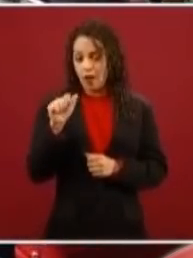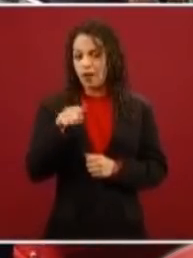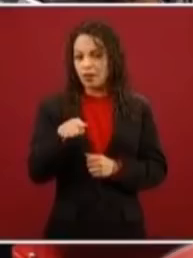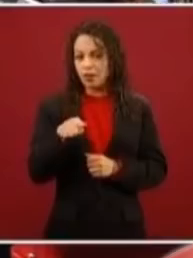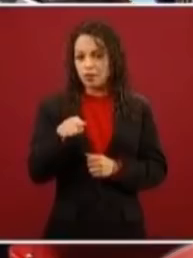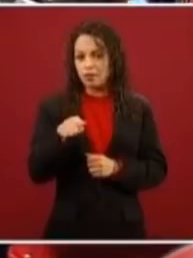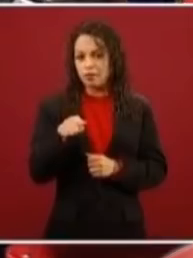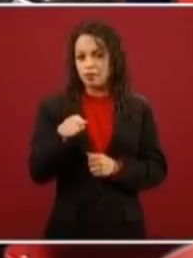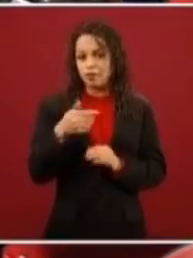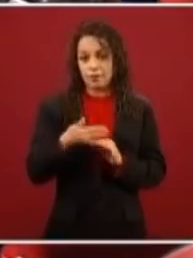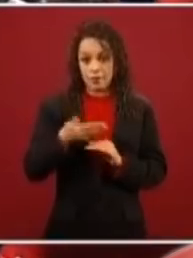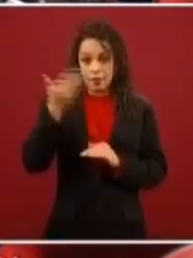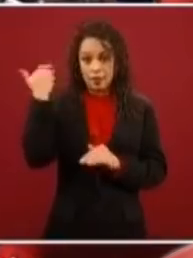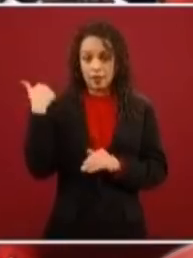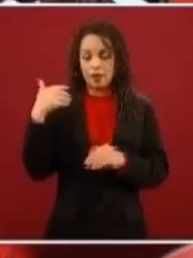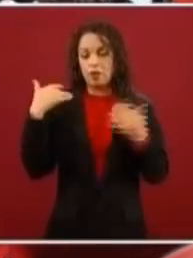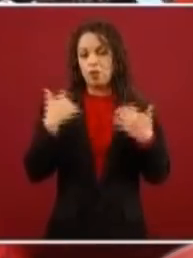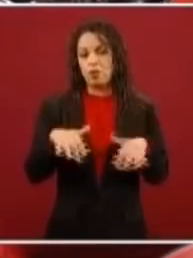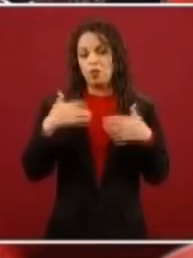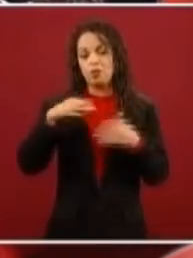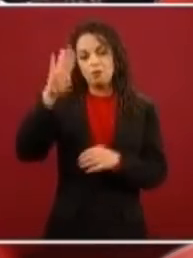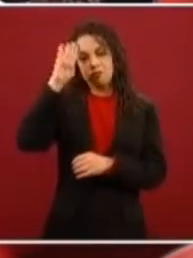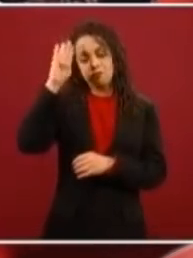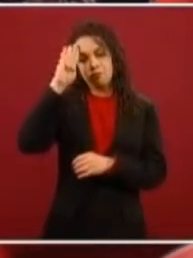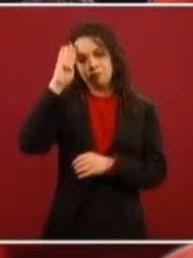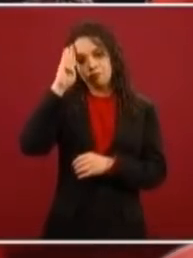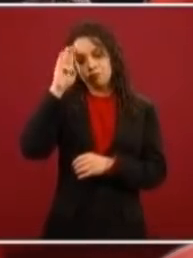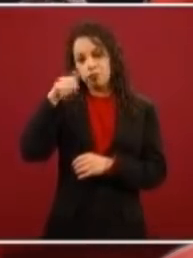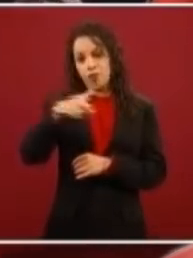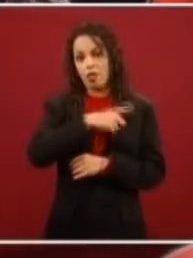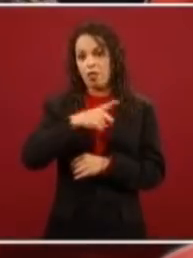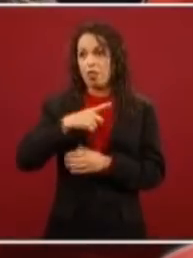significó una deuda de $1 billón